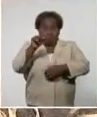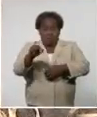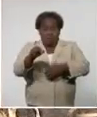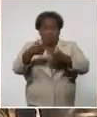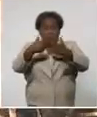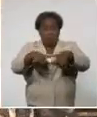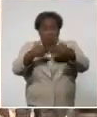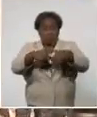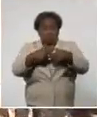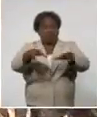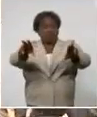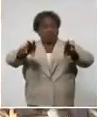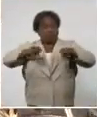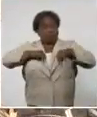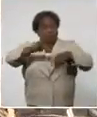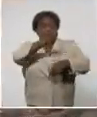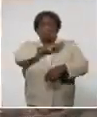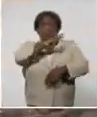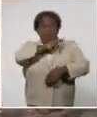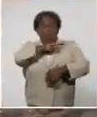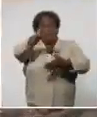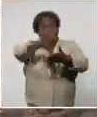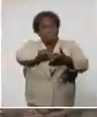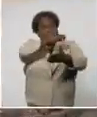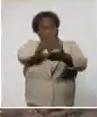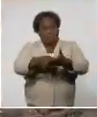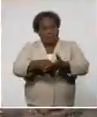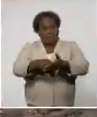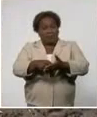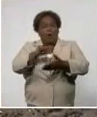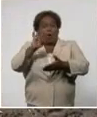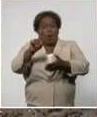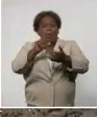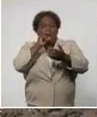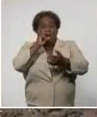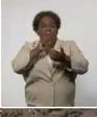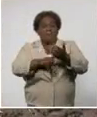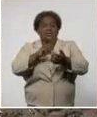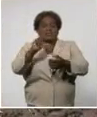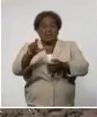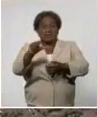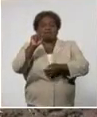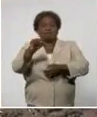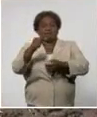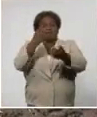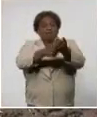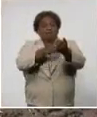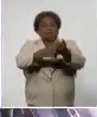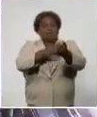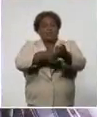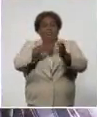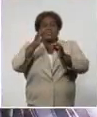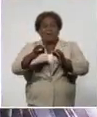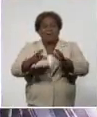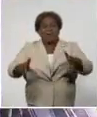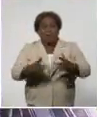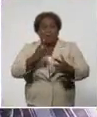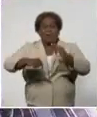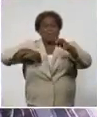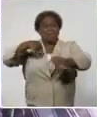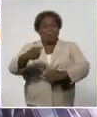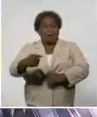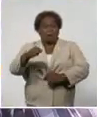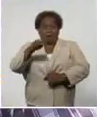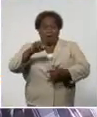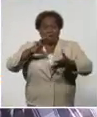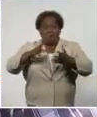asumieron con responsabilidad sus planes la ubpc guáimaro es una de las que habitualmente sobrecumplen nosotros con este sistema